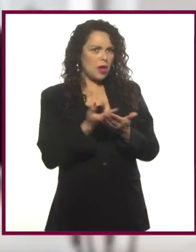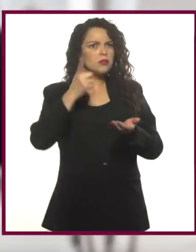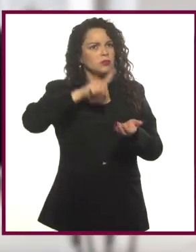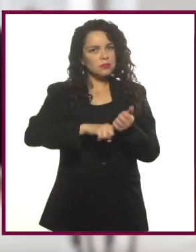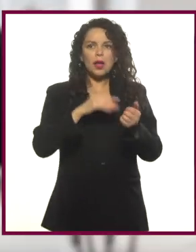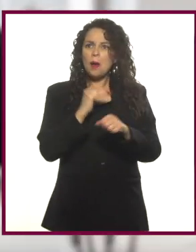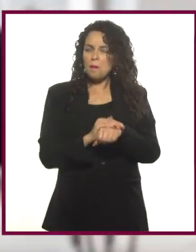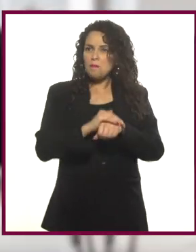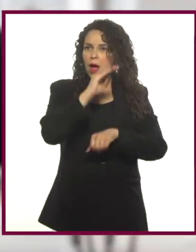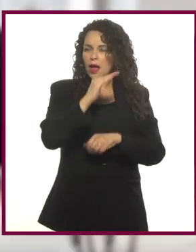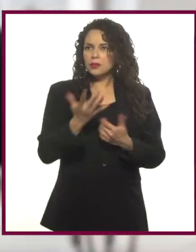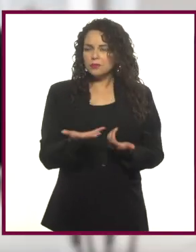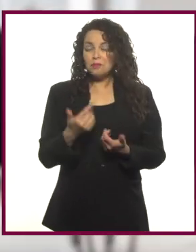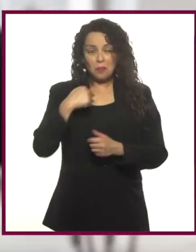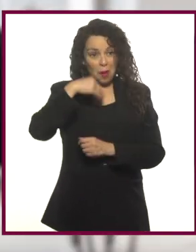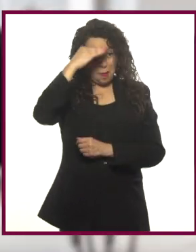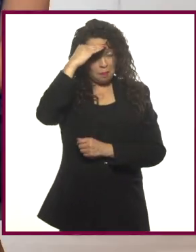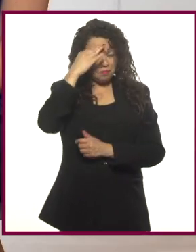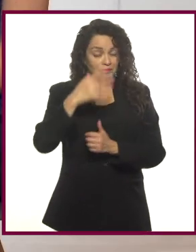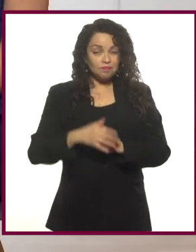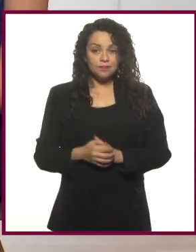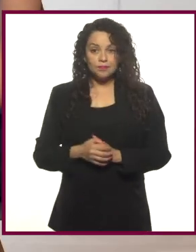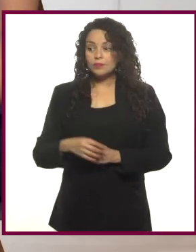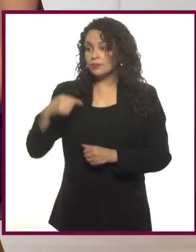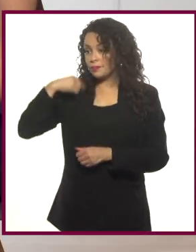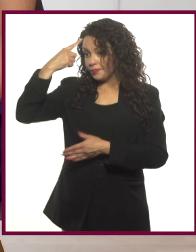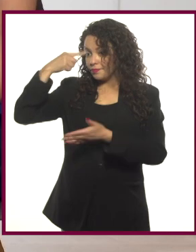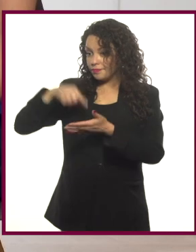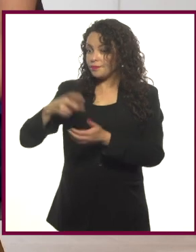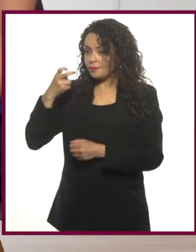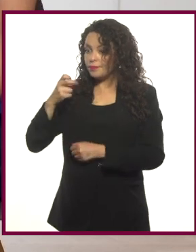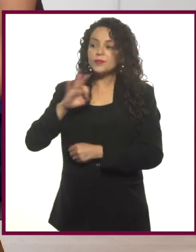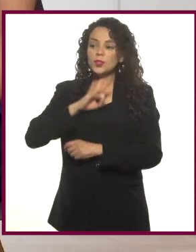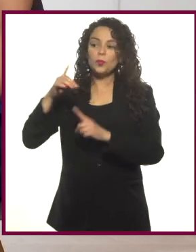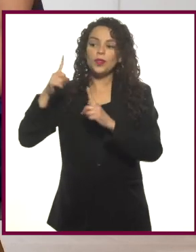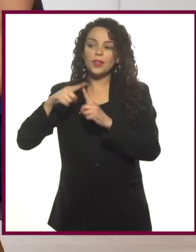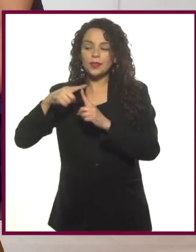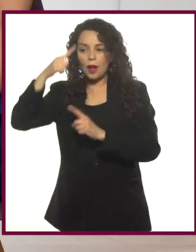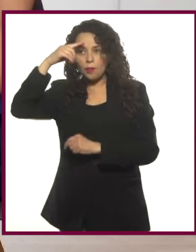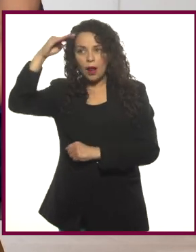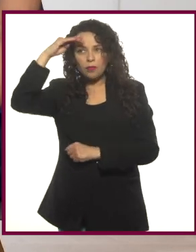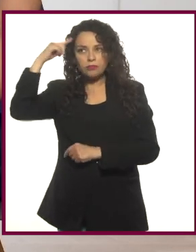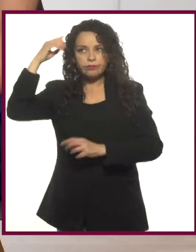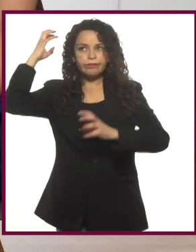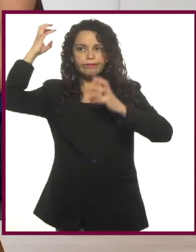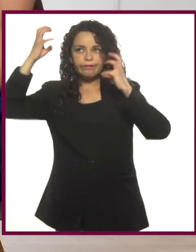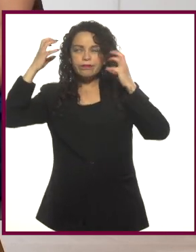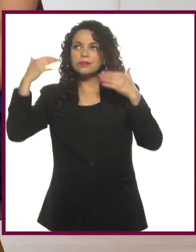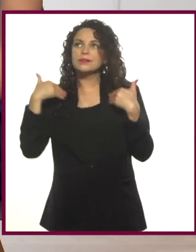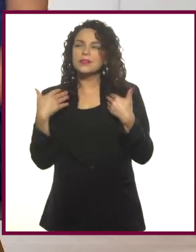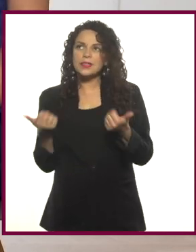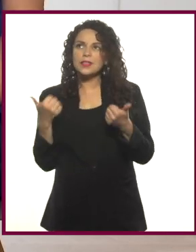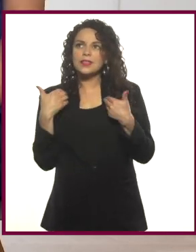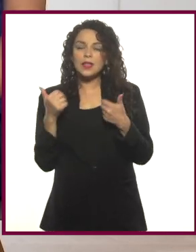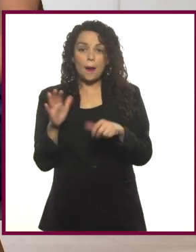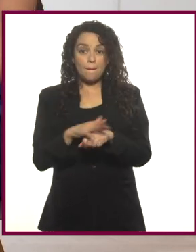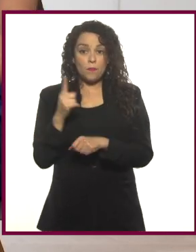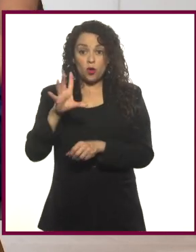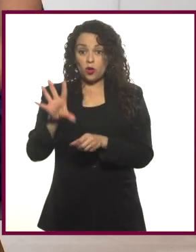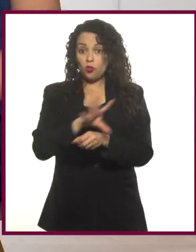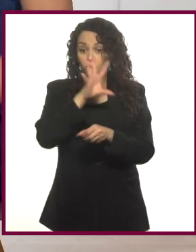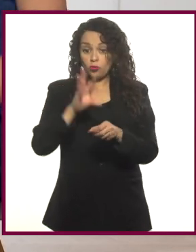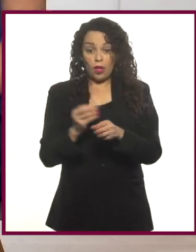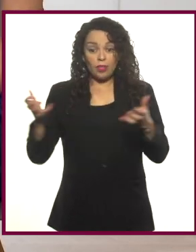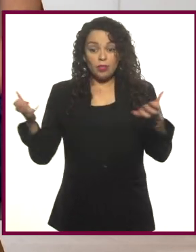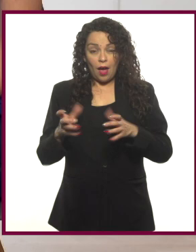más. La voy a pensar. Y yo creo que todos podemos dejarnos la de tarea para reflexionar, ya que si bien no se